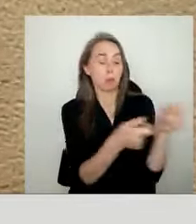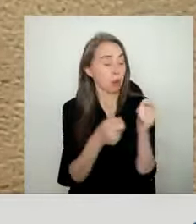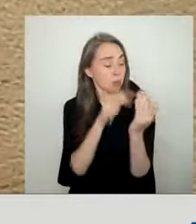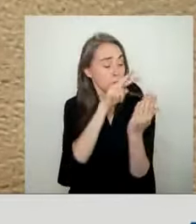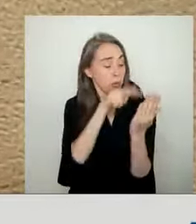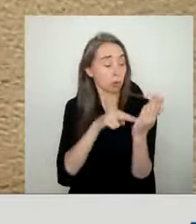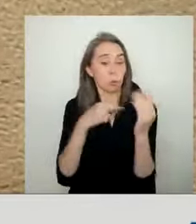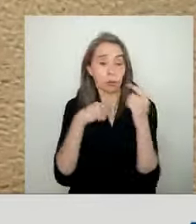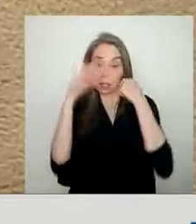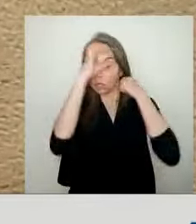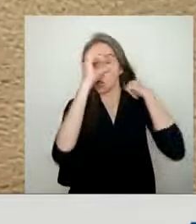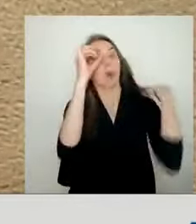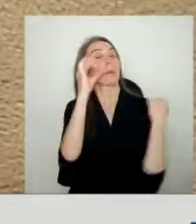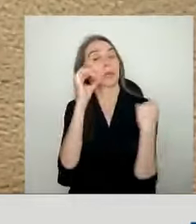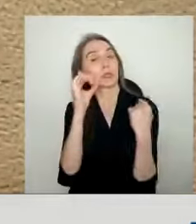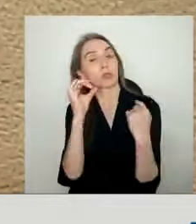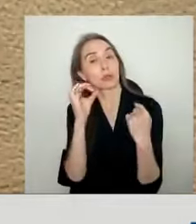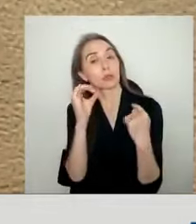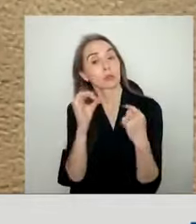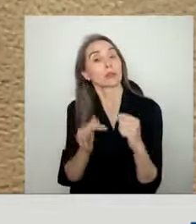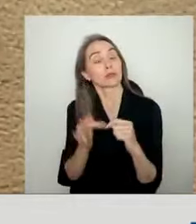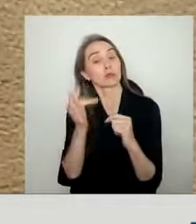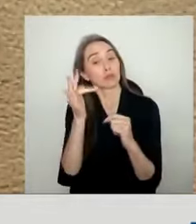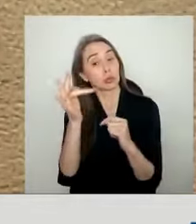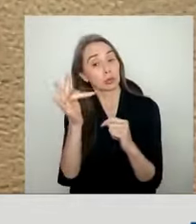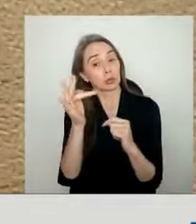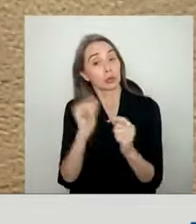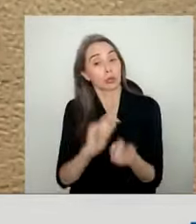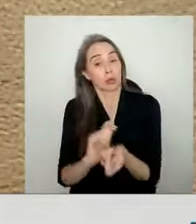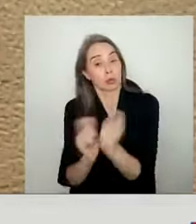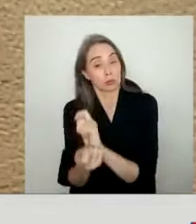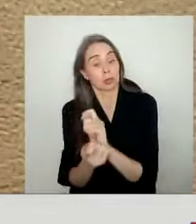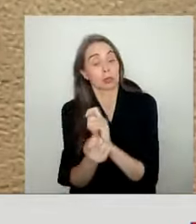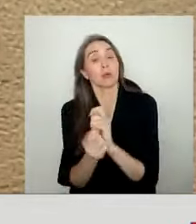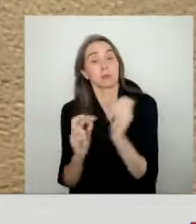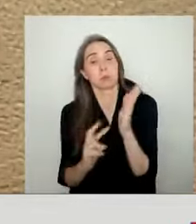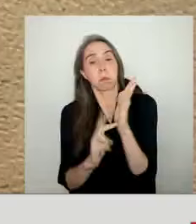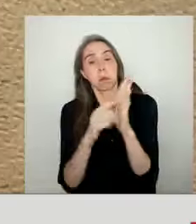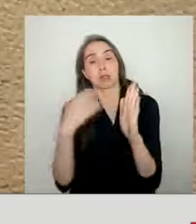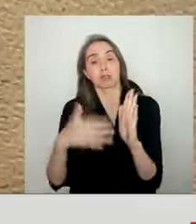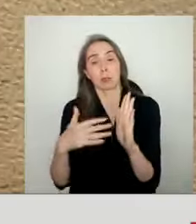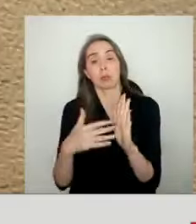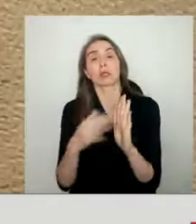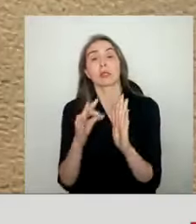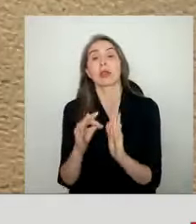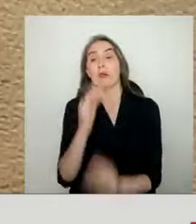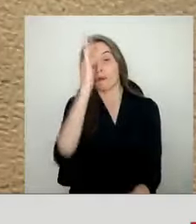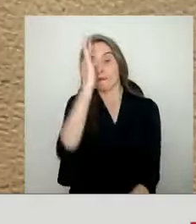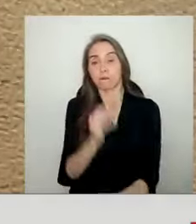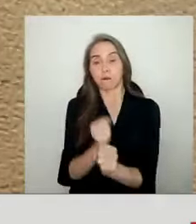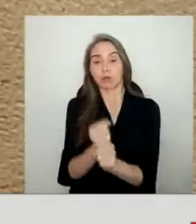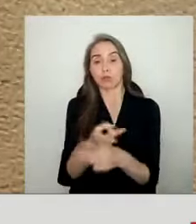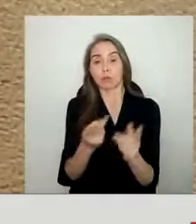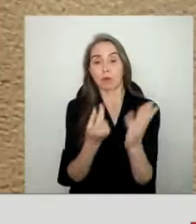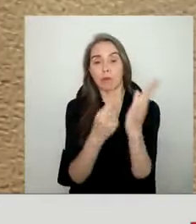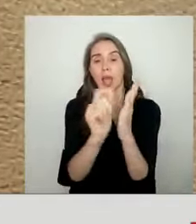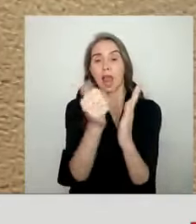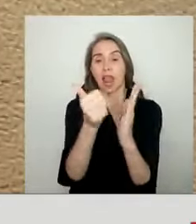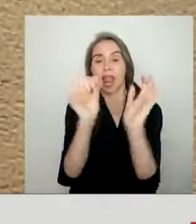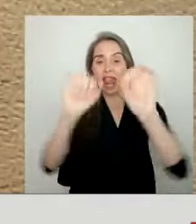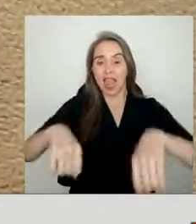representa un paso fundamental para fortalecer la legitimidad de la función pública y mejorar la calidad de la